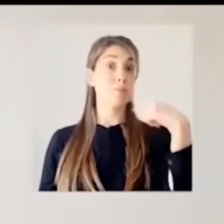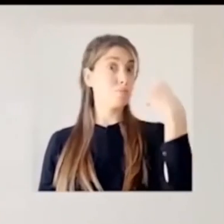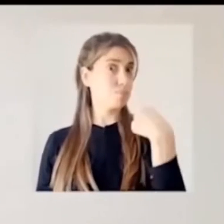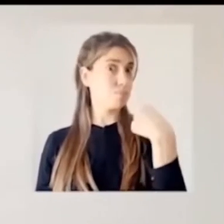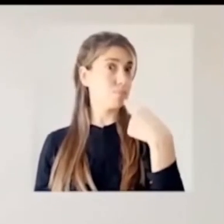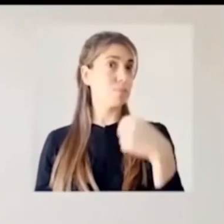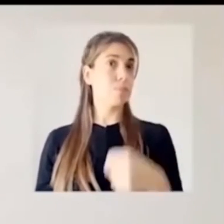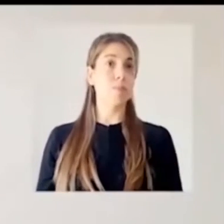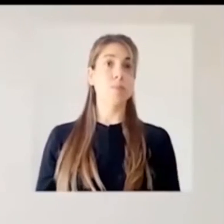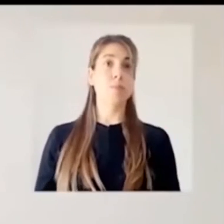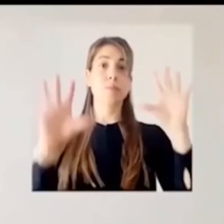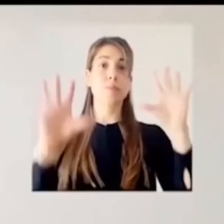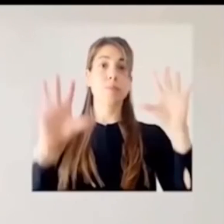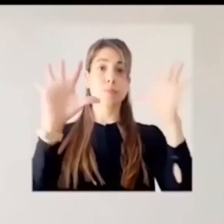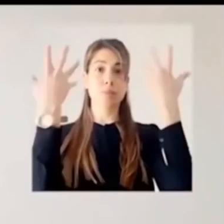cuándo